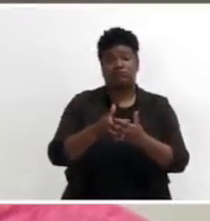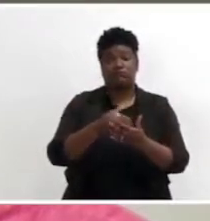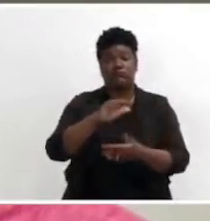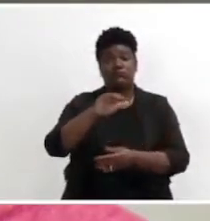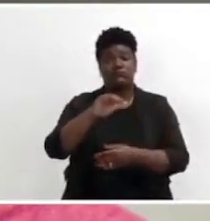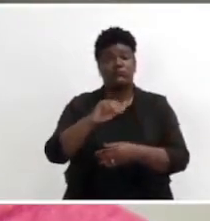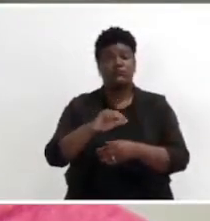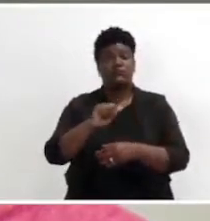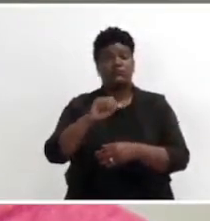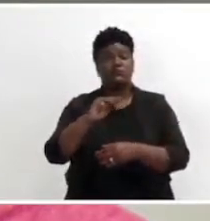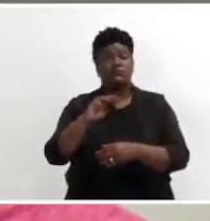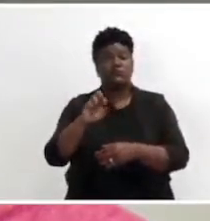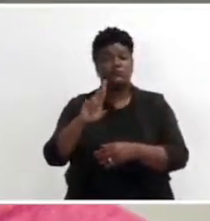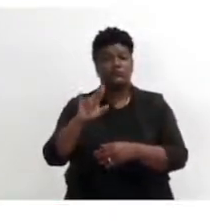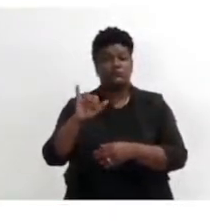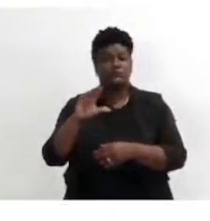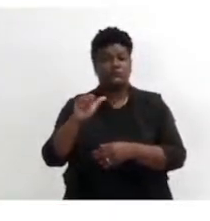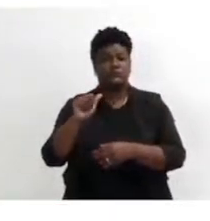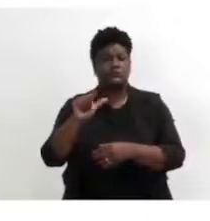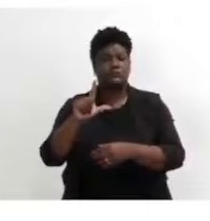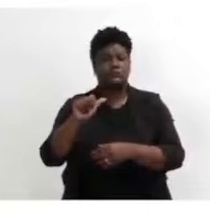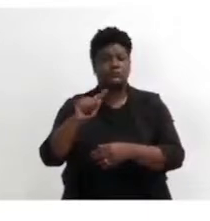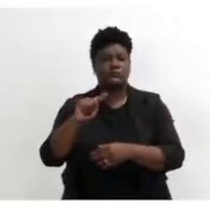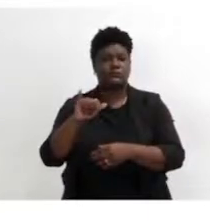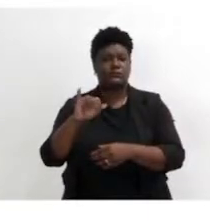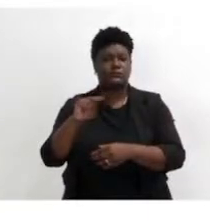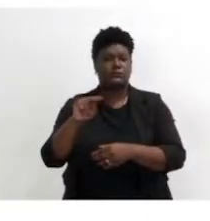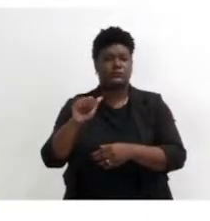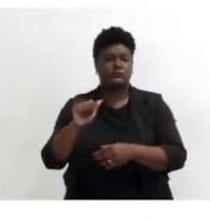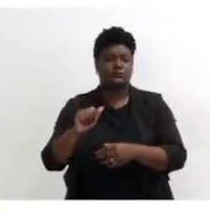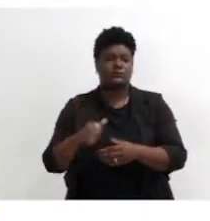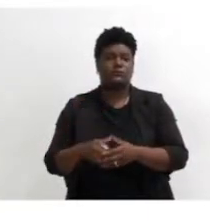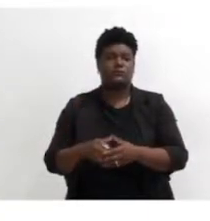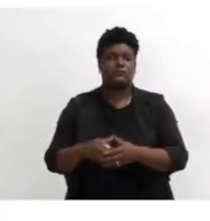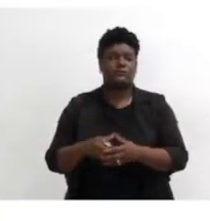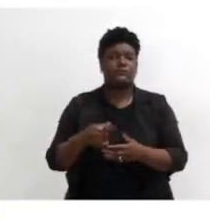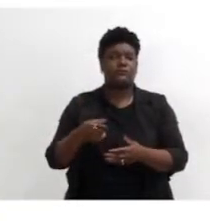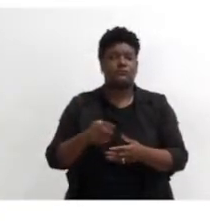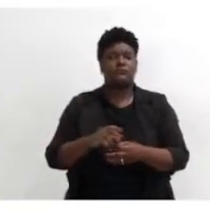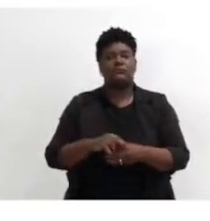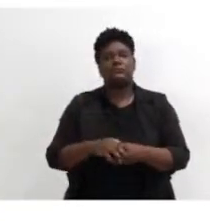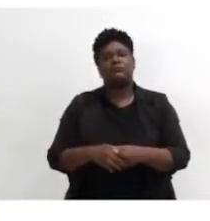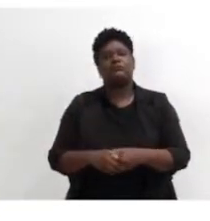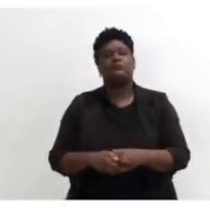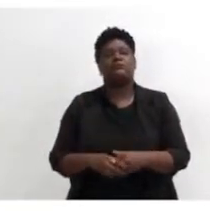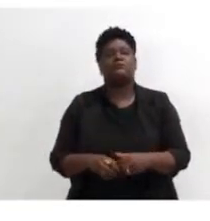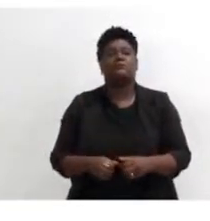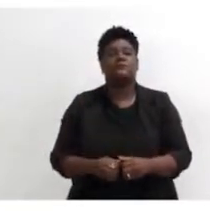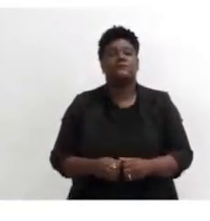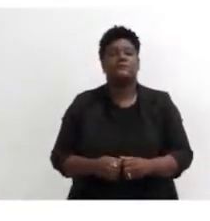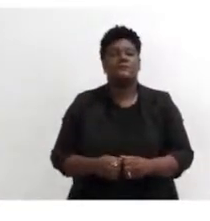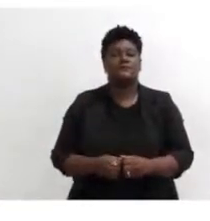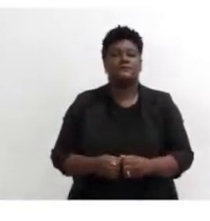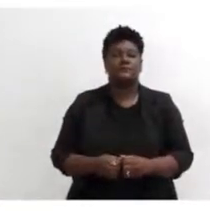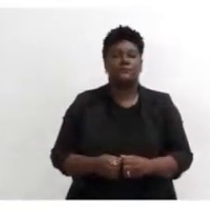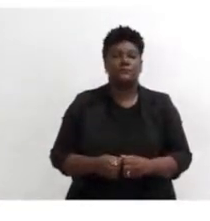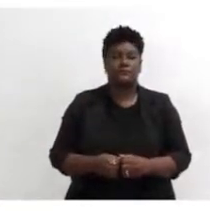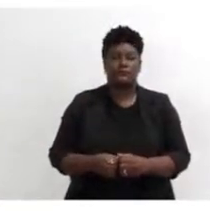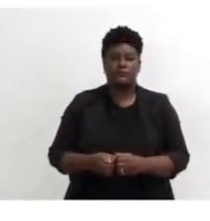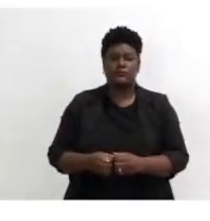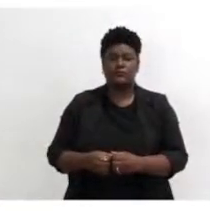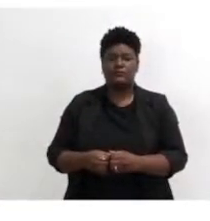El programa que se inaugura hoy es una respuesta directa y contundente a esta oportunidad que se nos presenta. No es